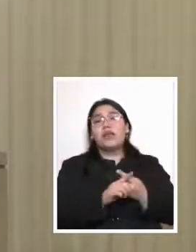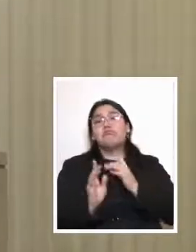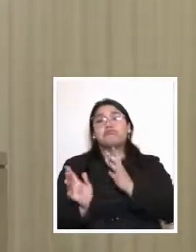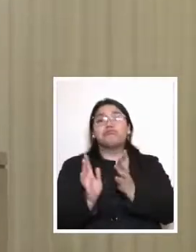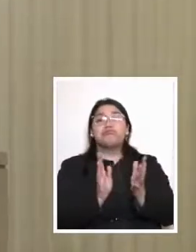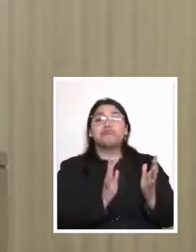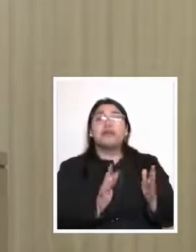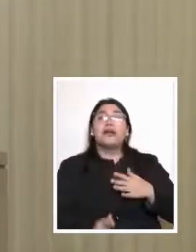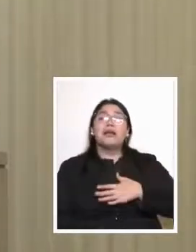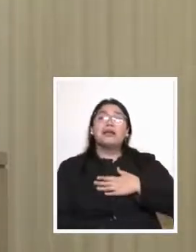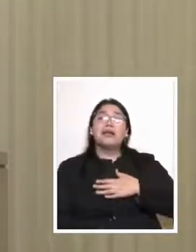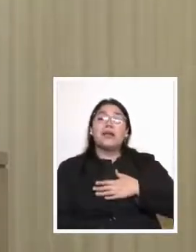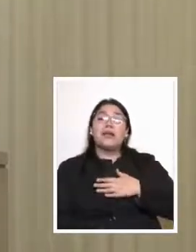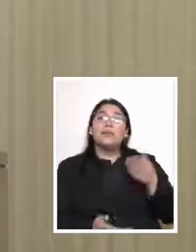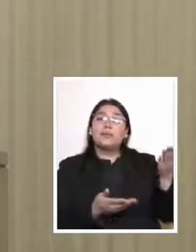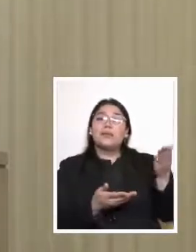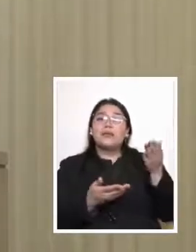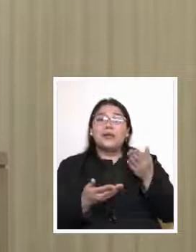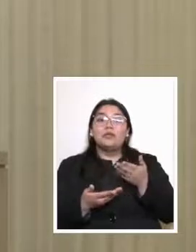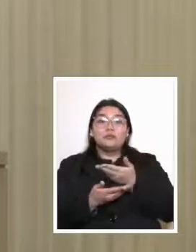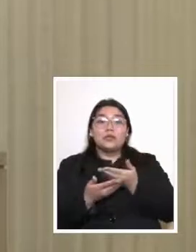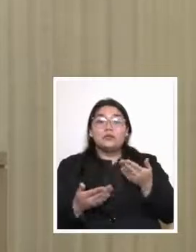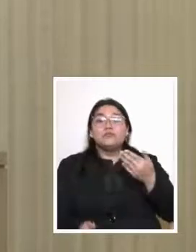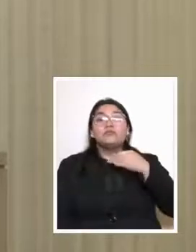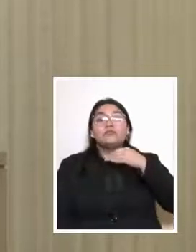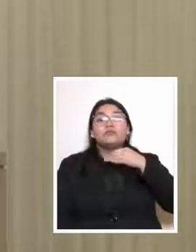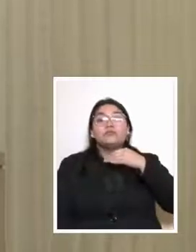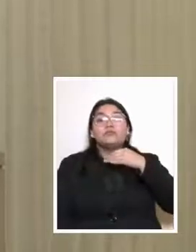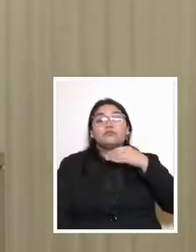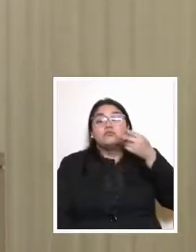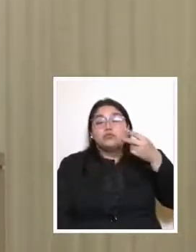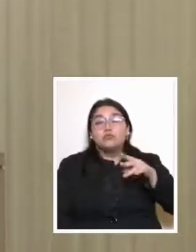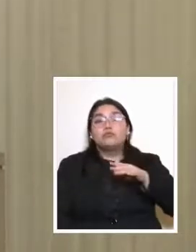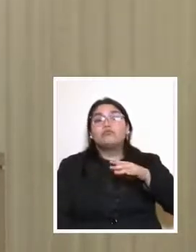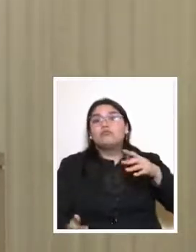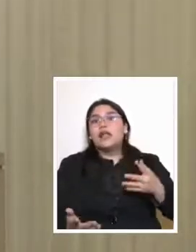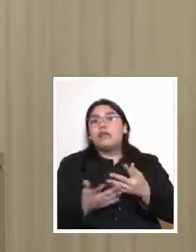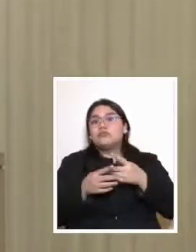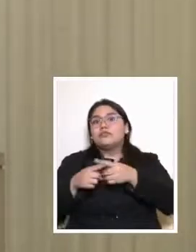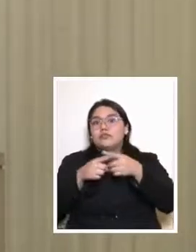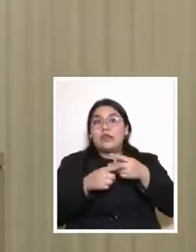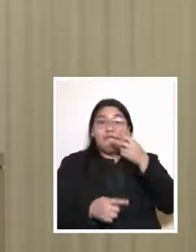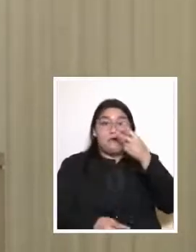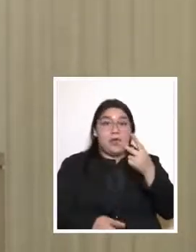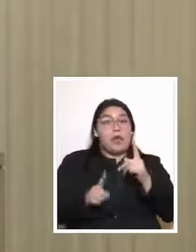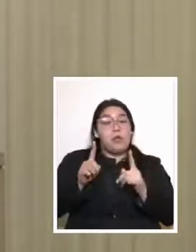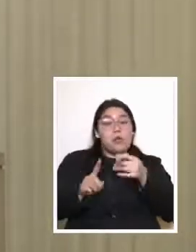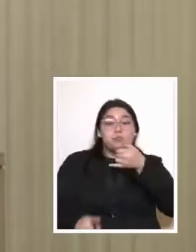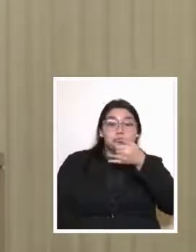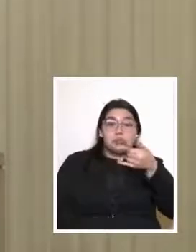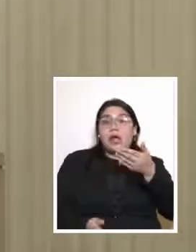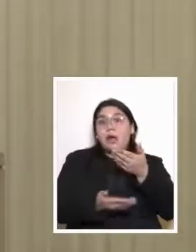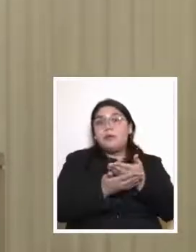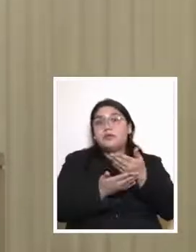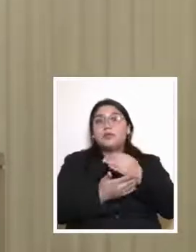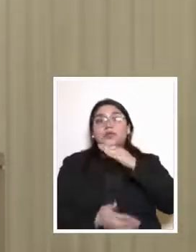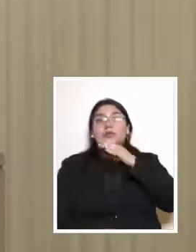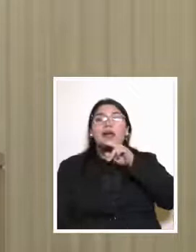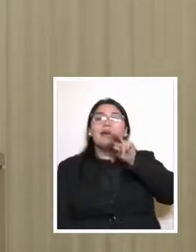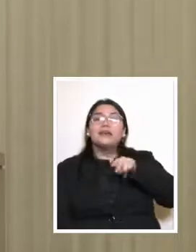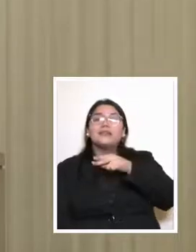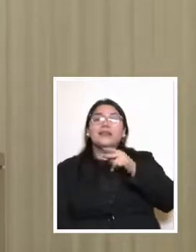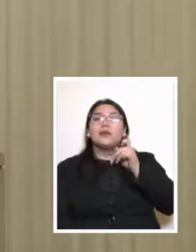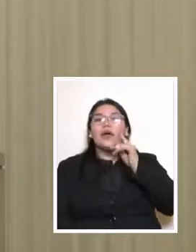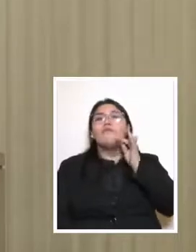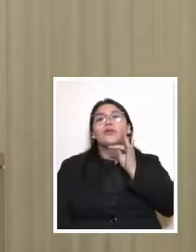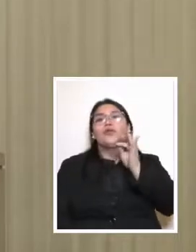quiero invitarlos de todas maneras, si es que utilizan sus redes sociales, vi por ahí algunos con el teléfono, así que aprovechen de usar el hashtag Los Futuros de